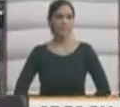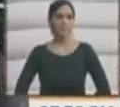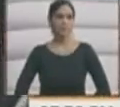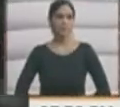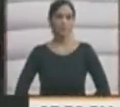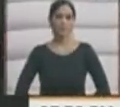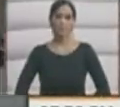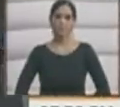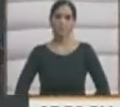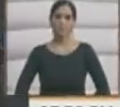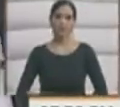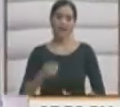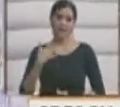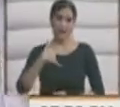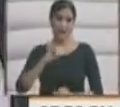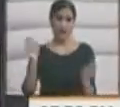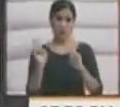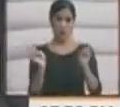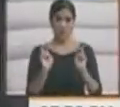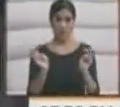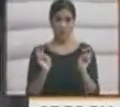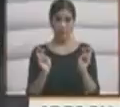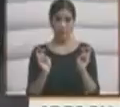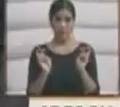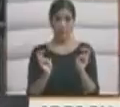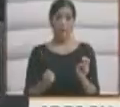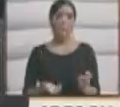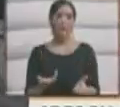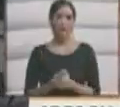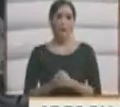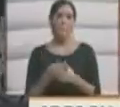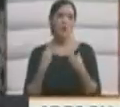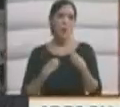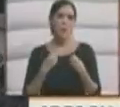Miren, hay un tema que, primero que todo,